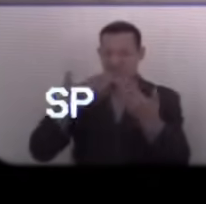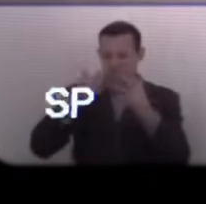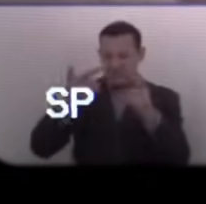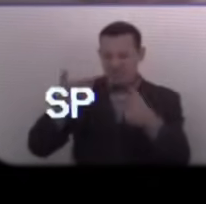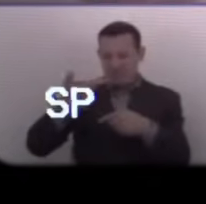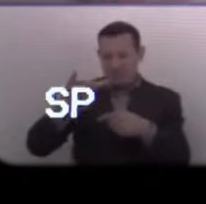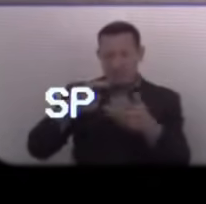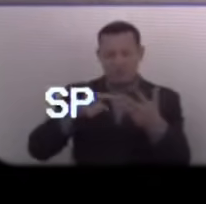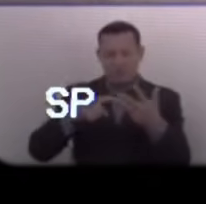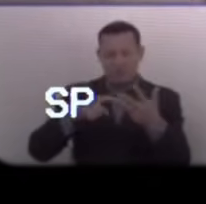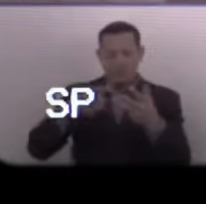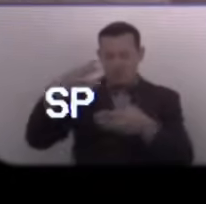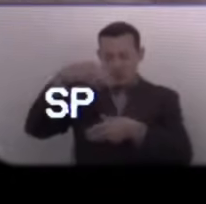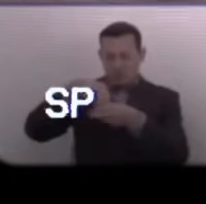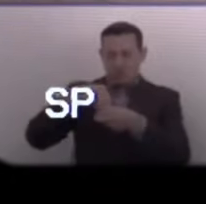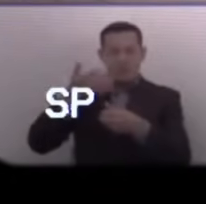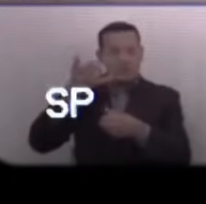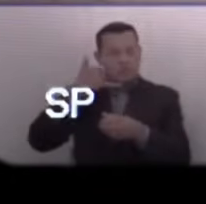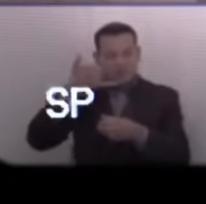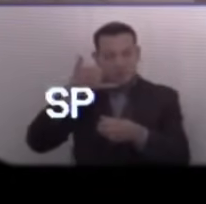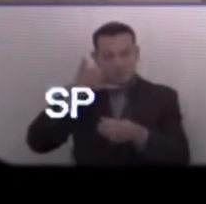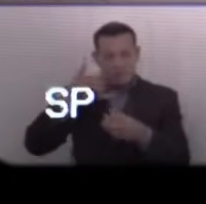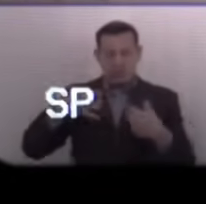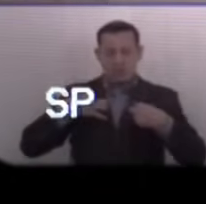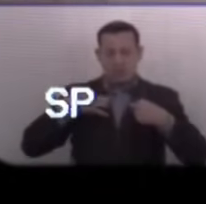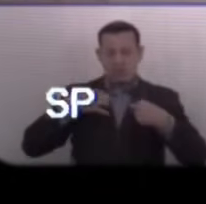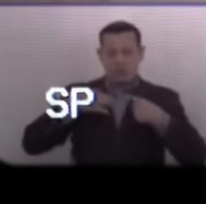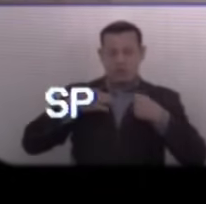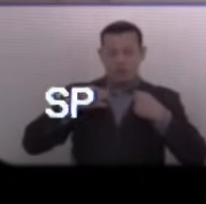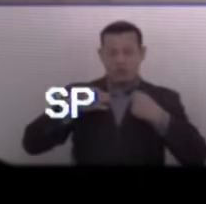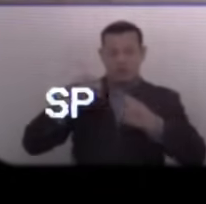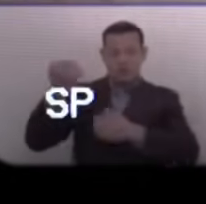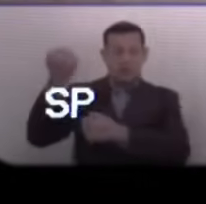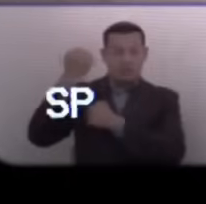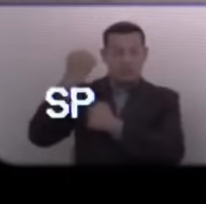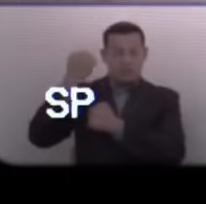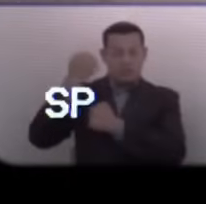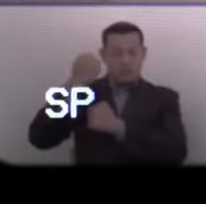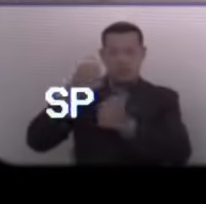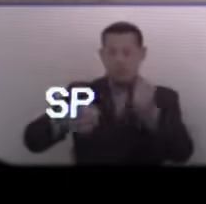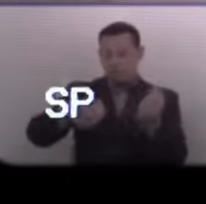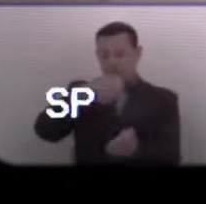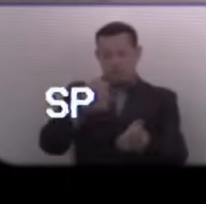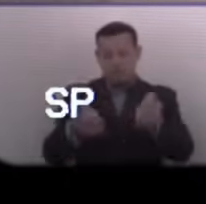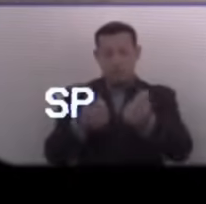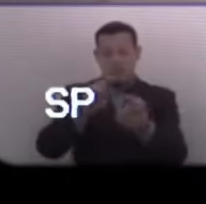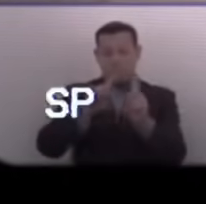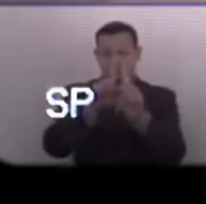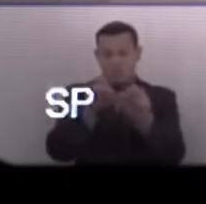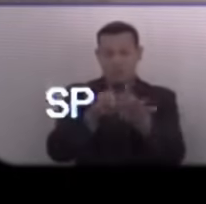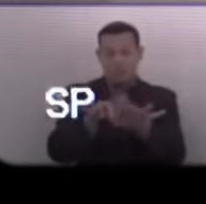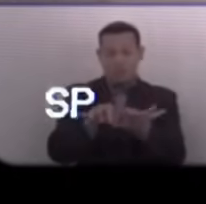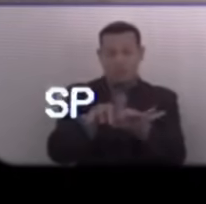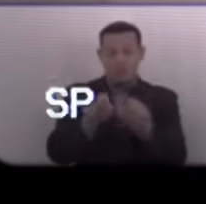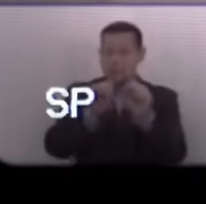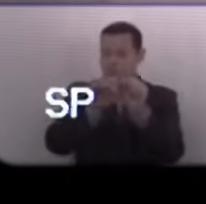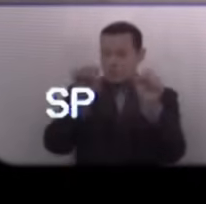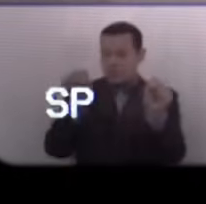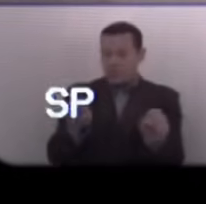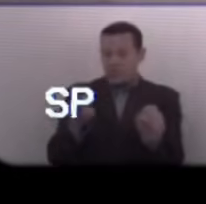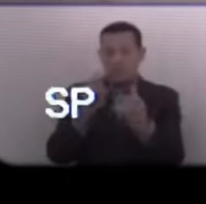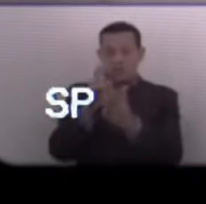calibres, municiones, teléfonos celulares, uniformes militares, vehículos, computadoras y hasta sistemas